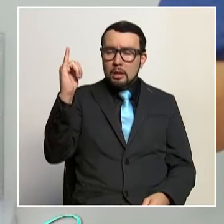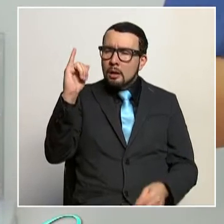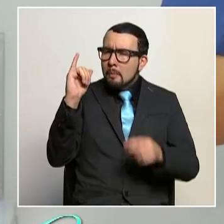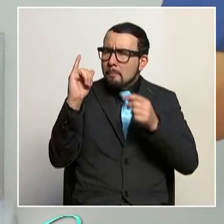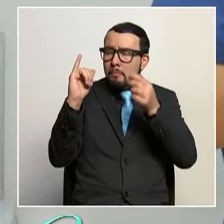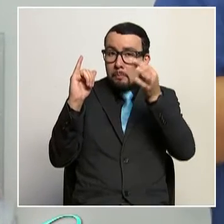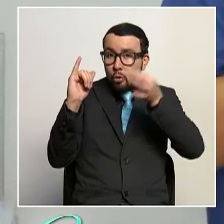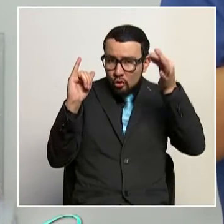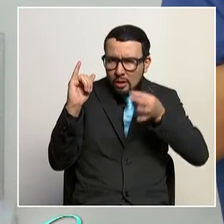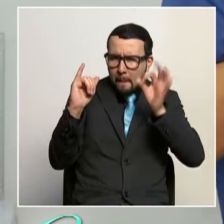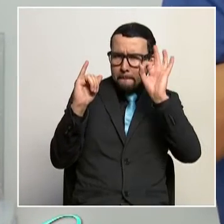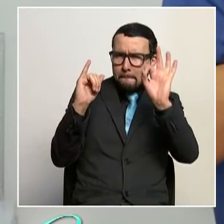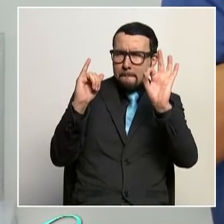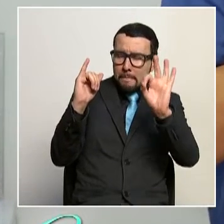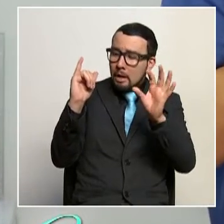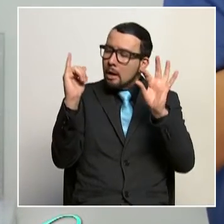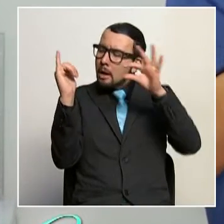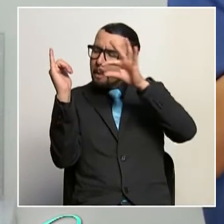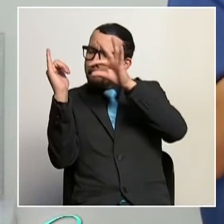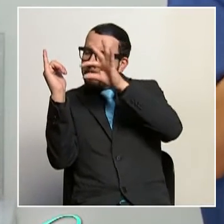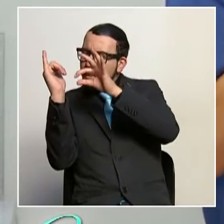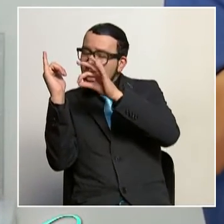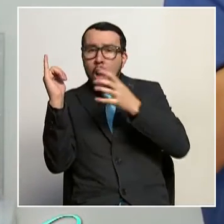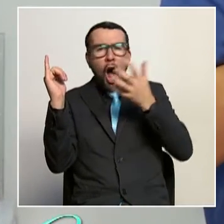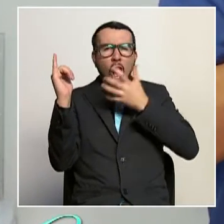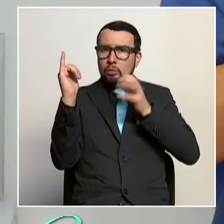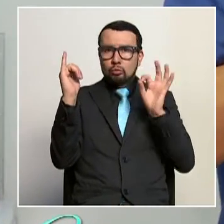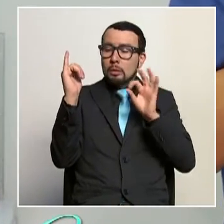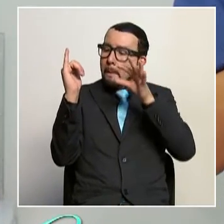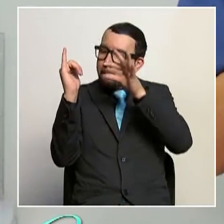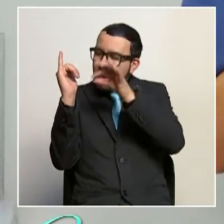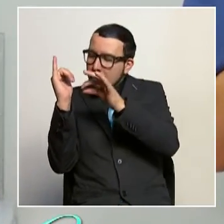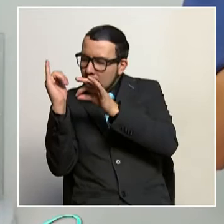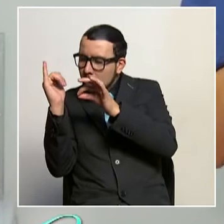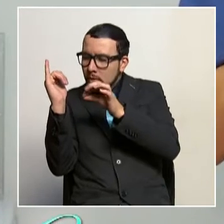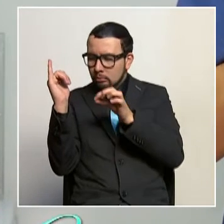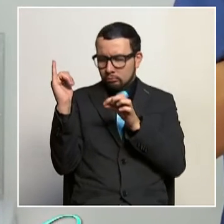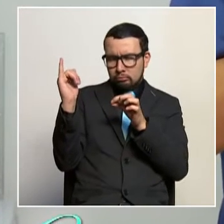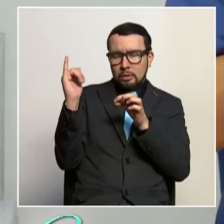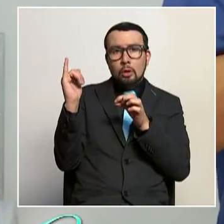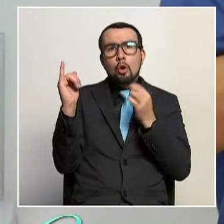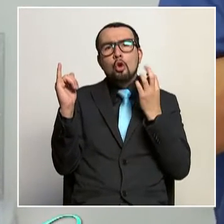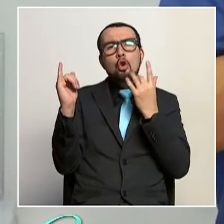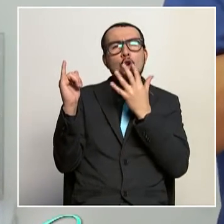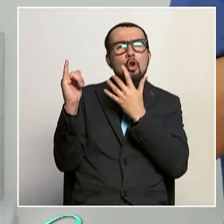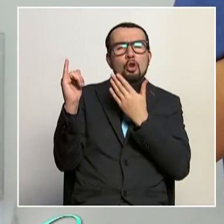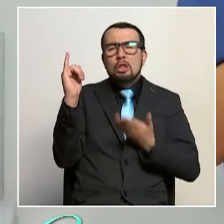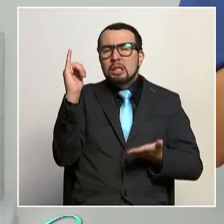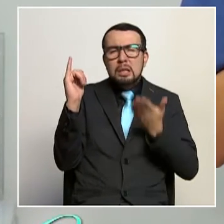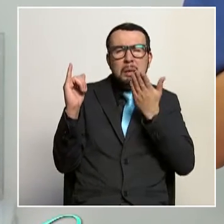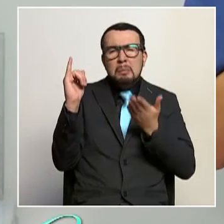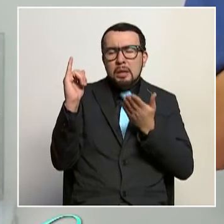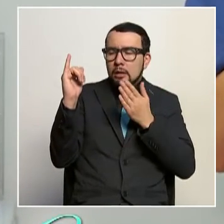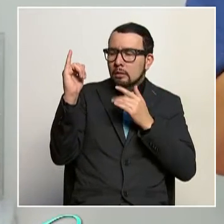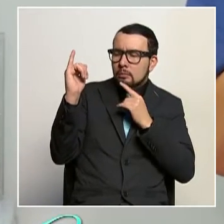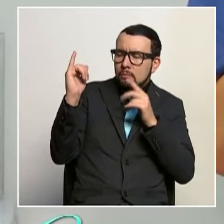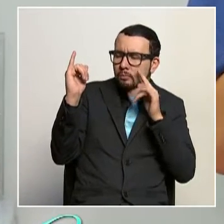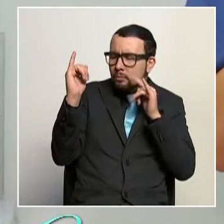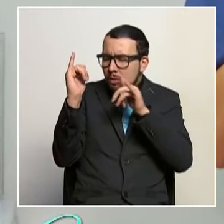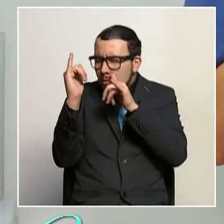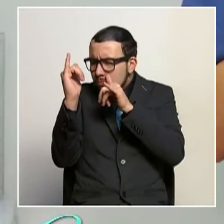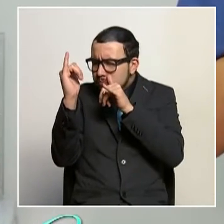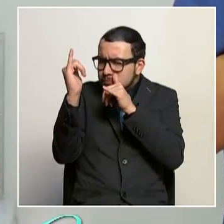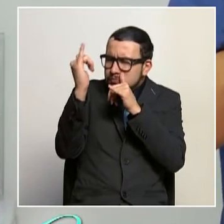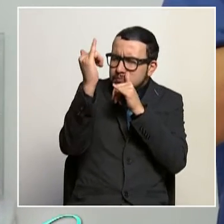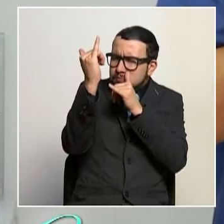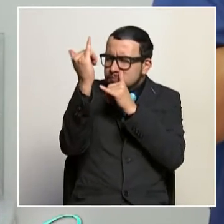porcentaje adecuado para la persona para que no la queme, y la molestia es mínima, y con esto podemos detectar las